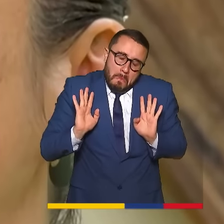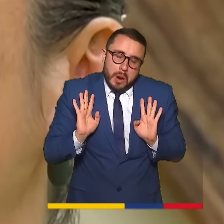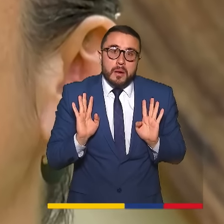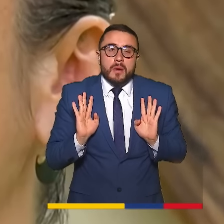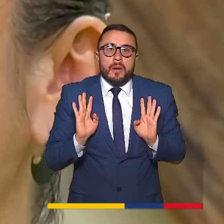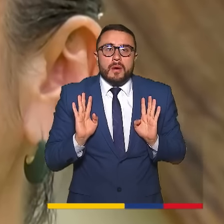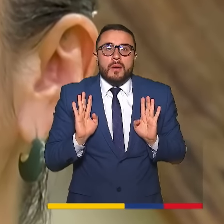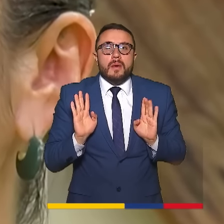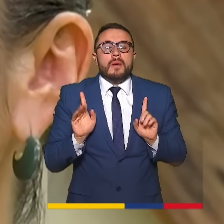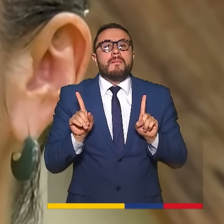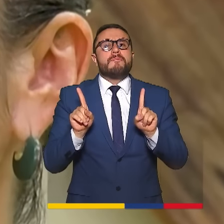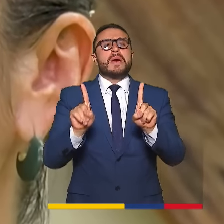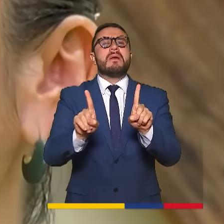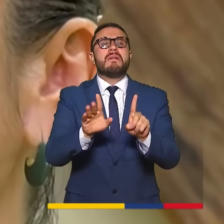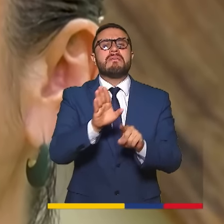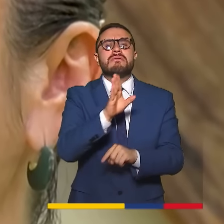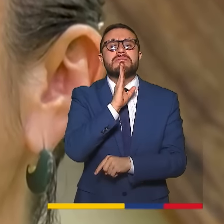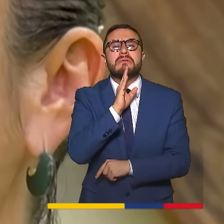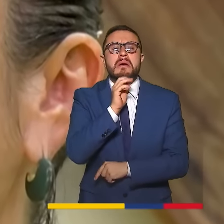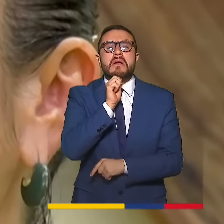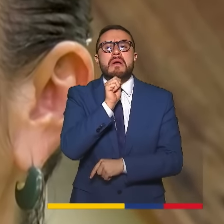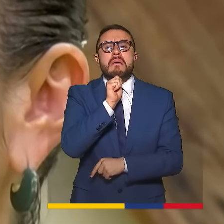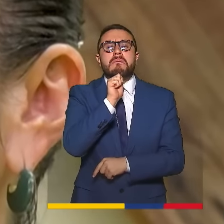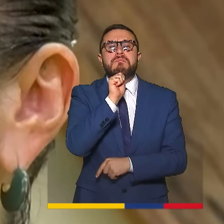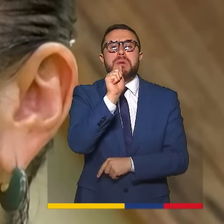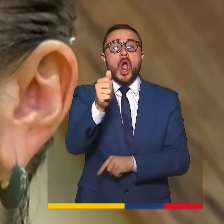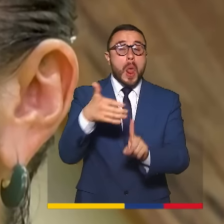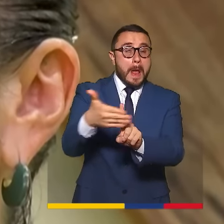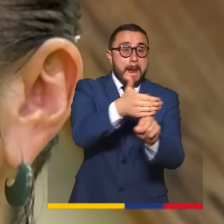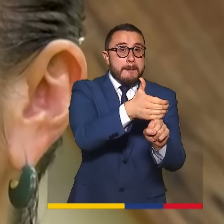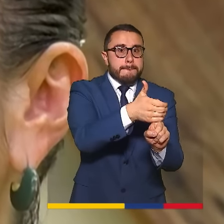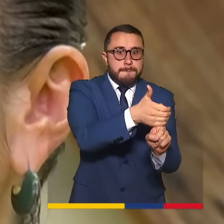No hay pueblo más desprotegido en el mundo que el pueblo de Colombia,